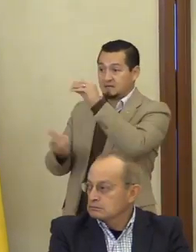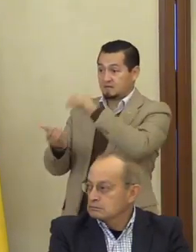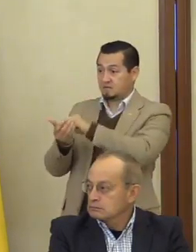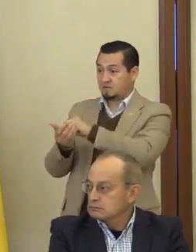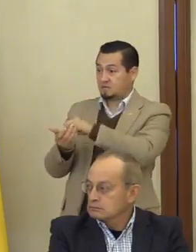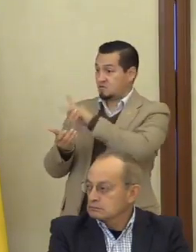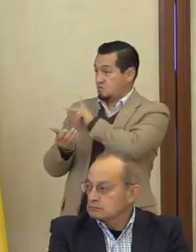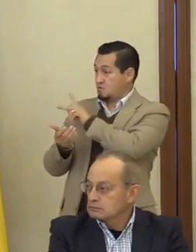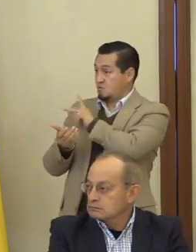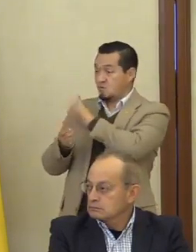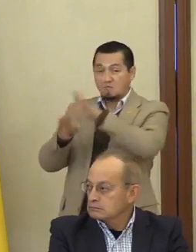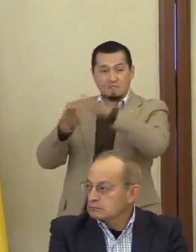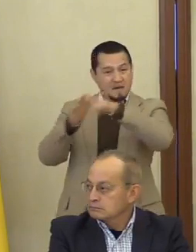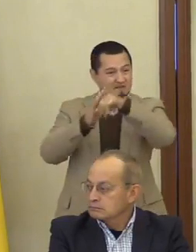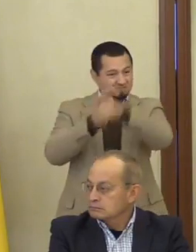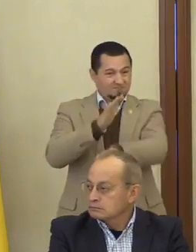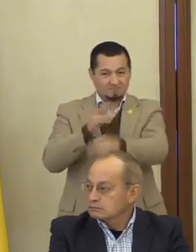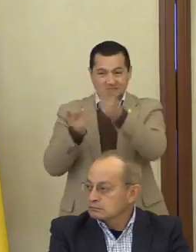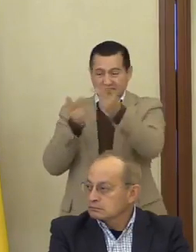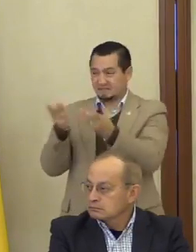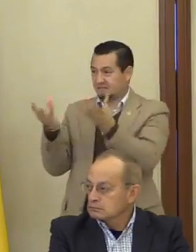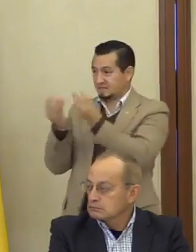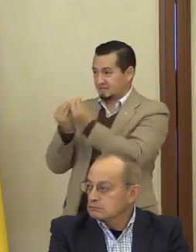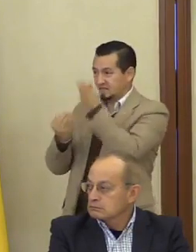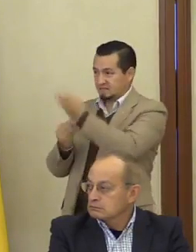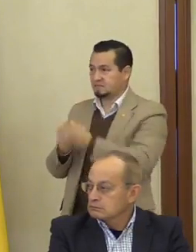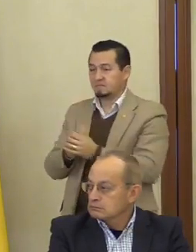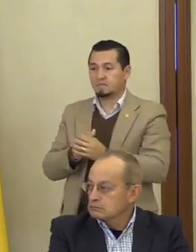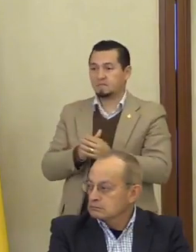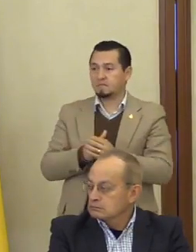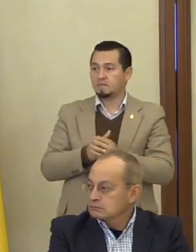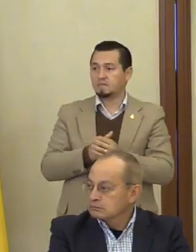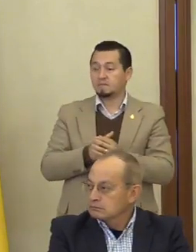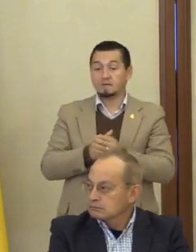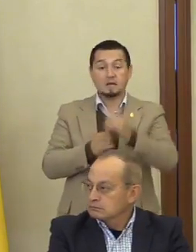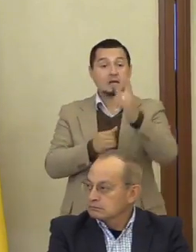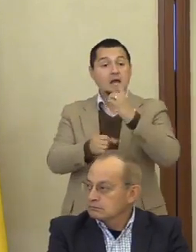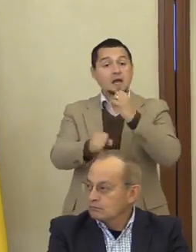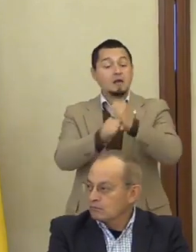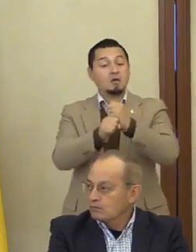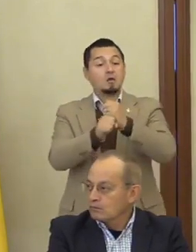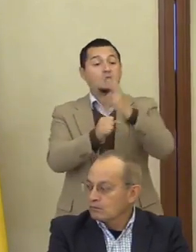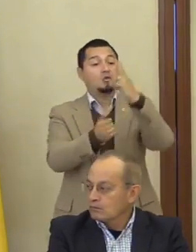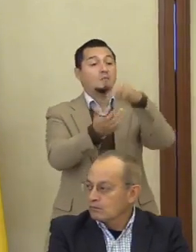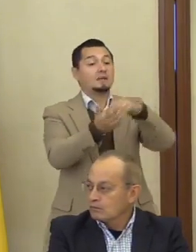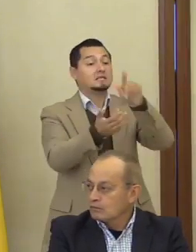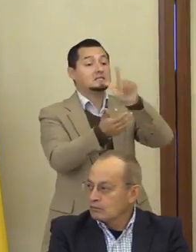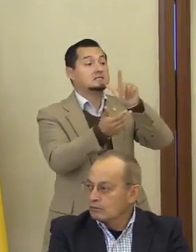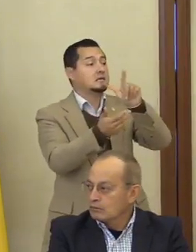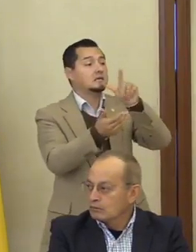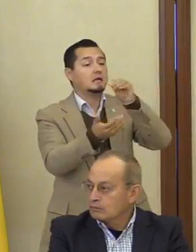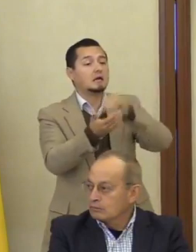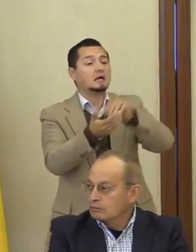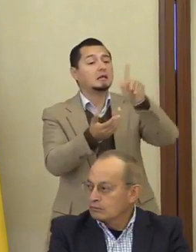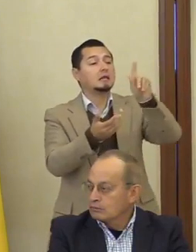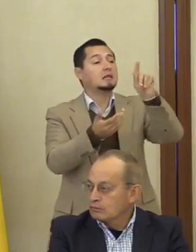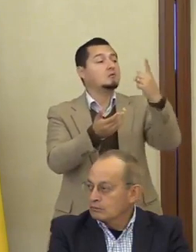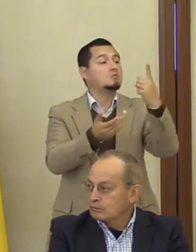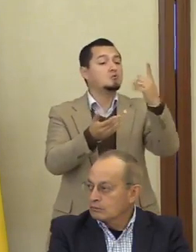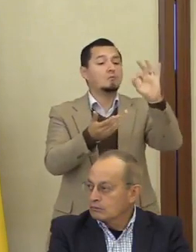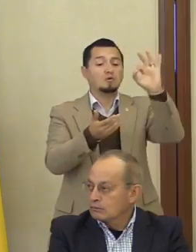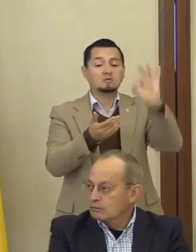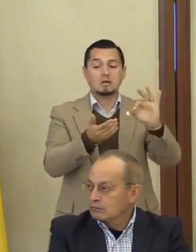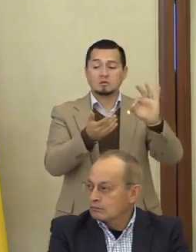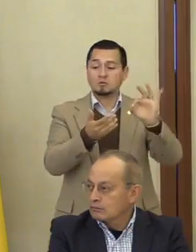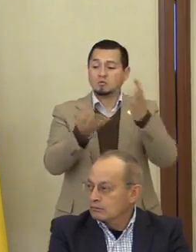cifras más a detalle para que vean este asunto. En el caso del año 2017 se reportaba solamente el